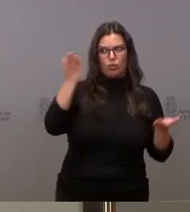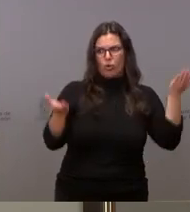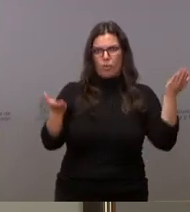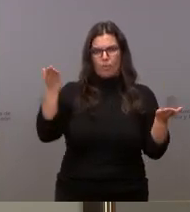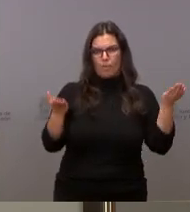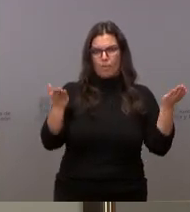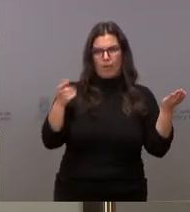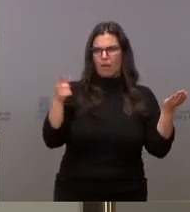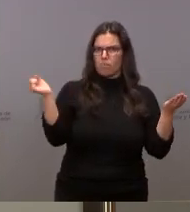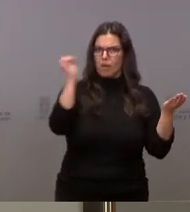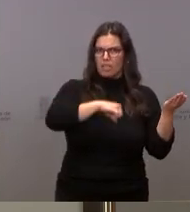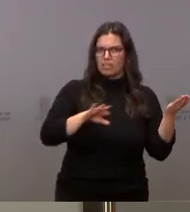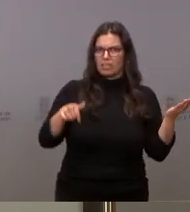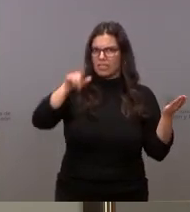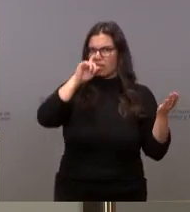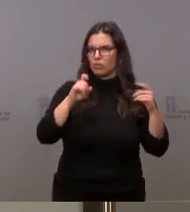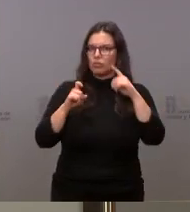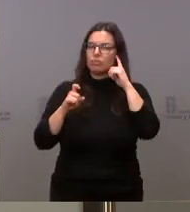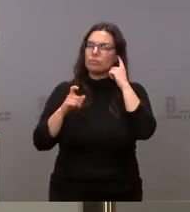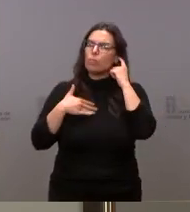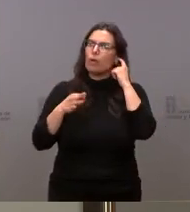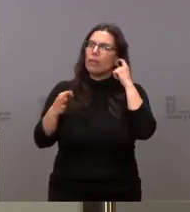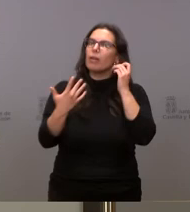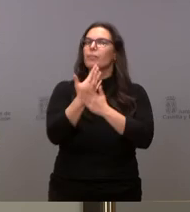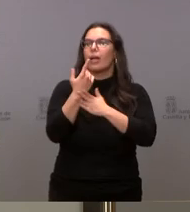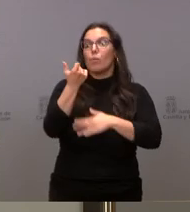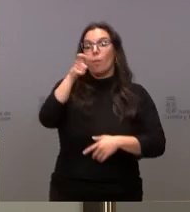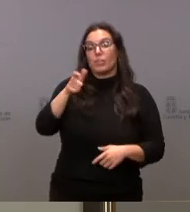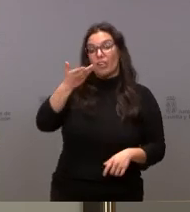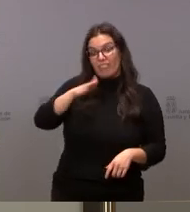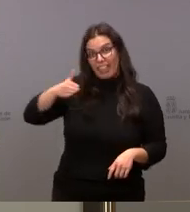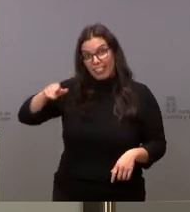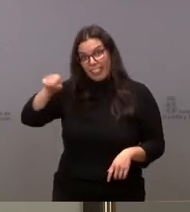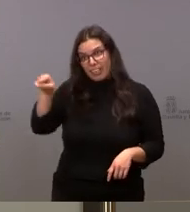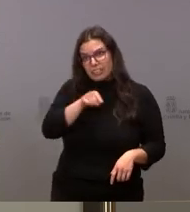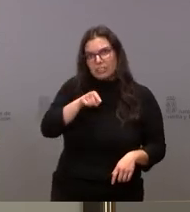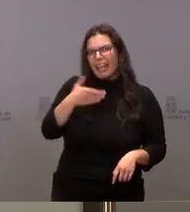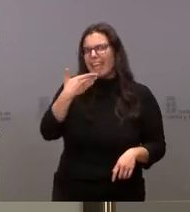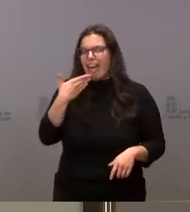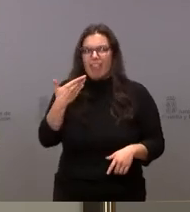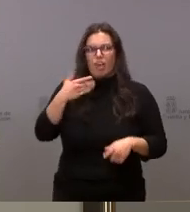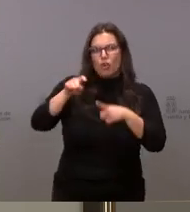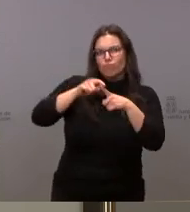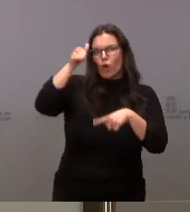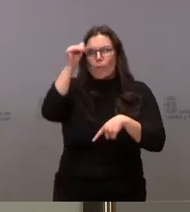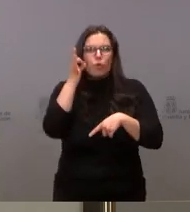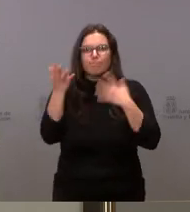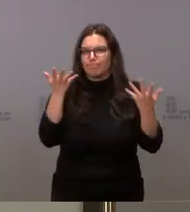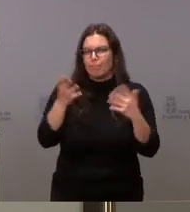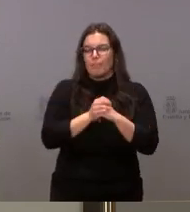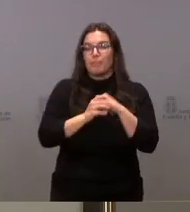del año y no sé si nos puede explicar un poco cómo es cómo es el perfil de las personas que están falleciendo también le quería preguntar